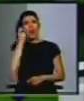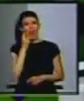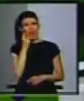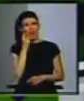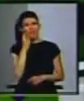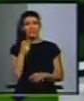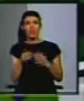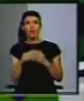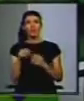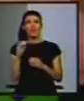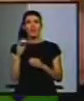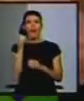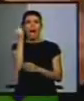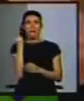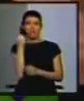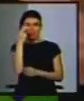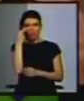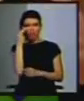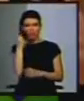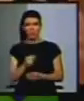Coquimbo.